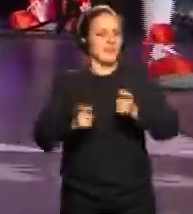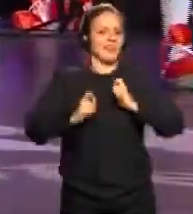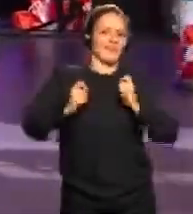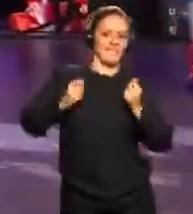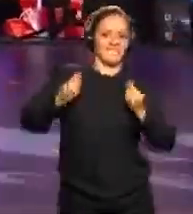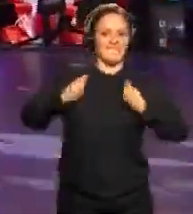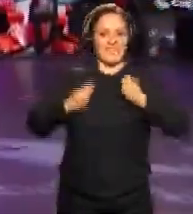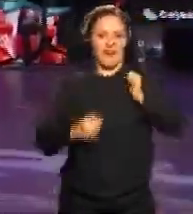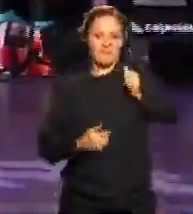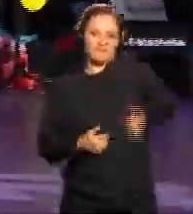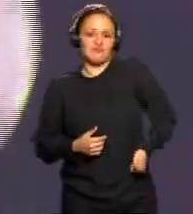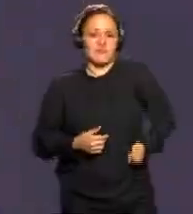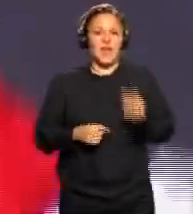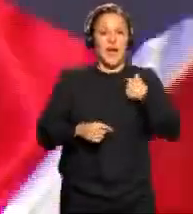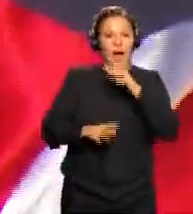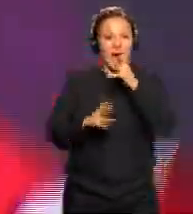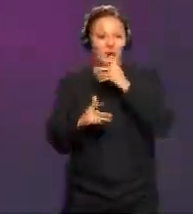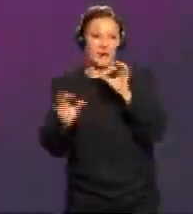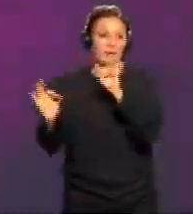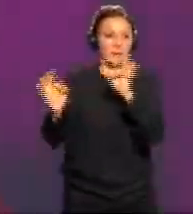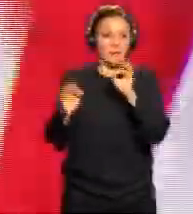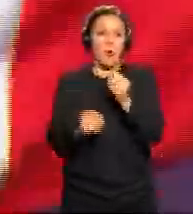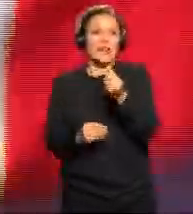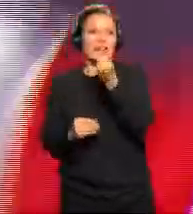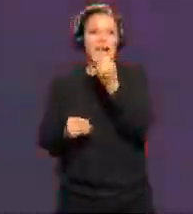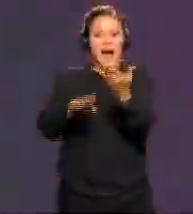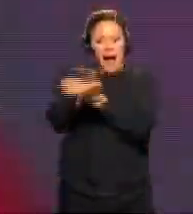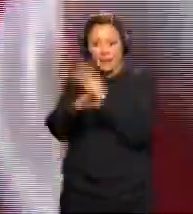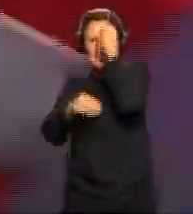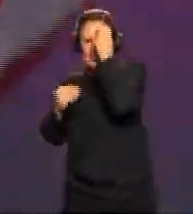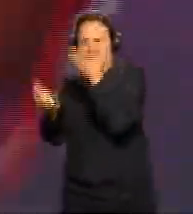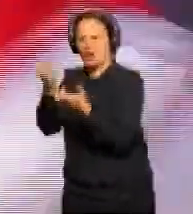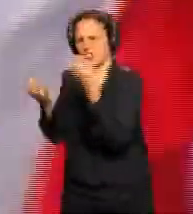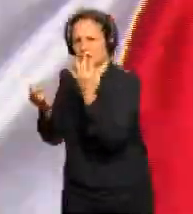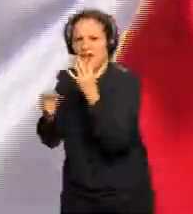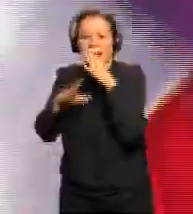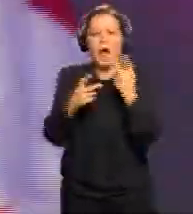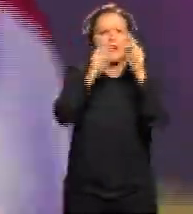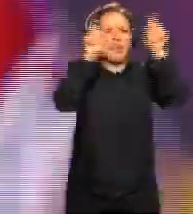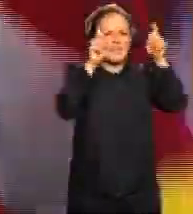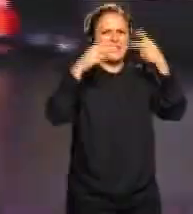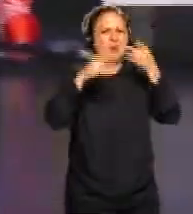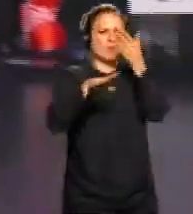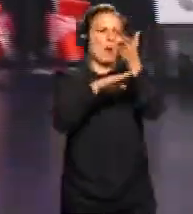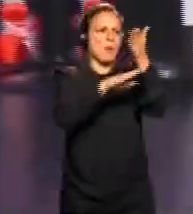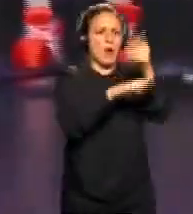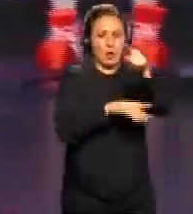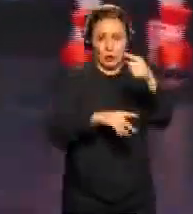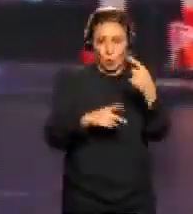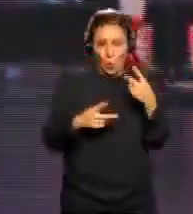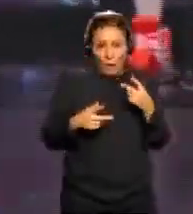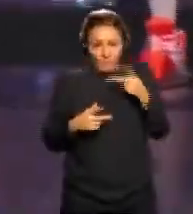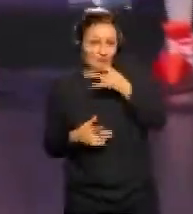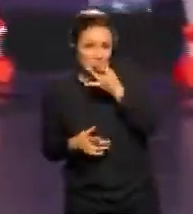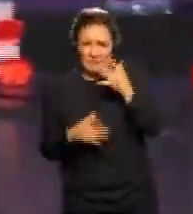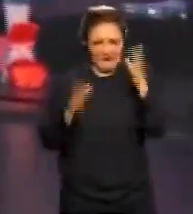Vamos a no sabías que prepararte. Ahora con dietas comerás en restaurantes. Y no te creas que te cortarás. Un marisco por aquí, un solo